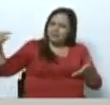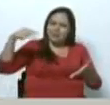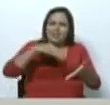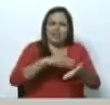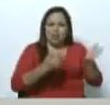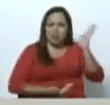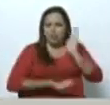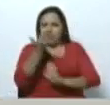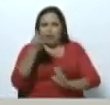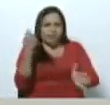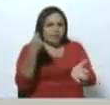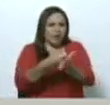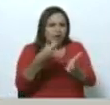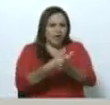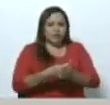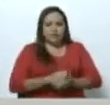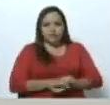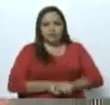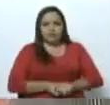cuántico